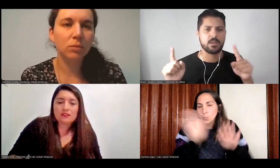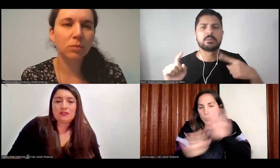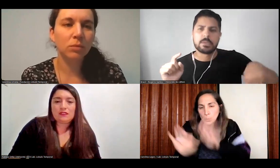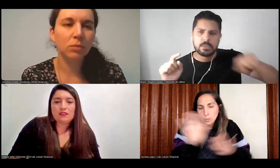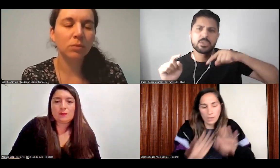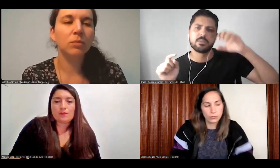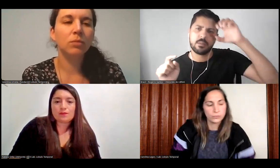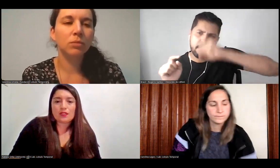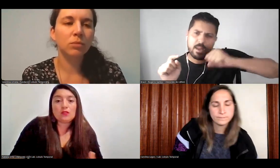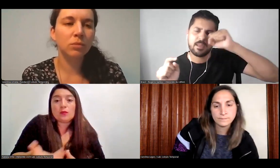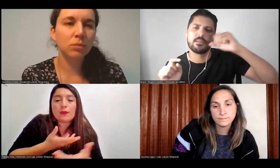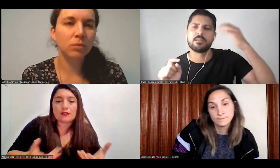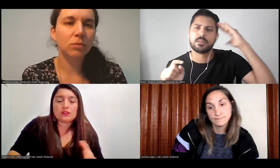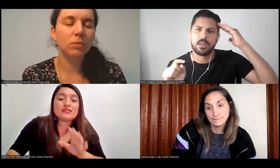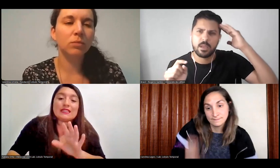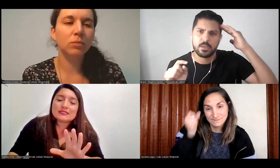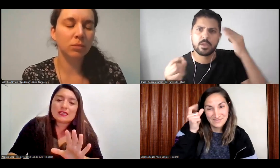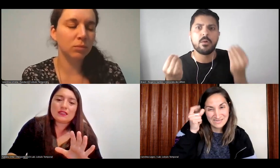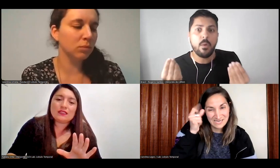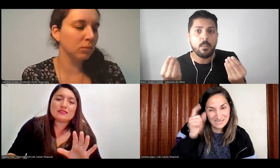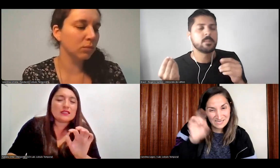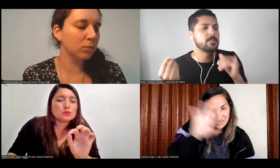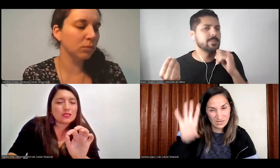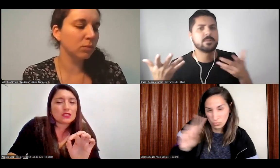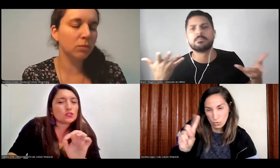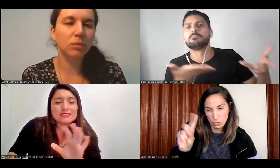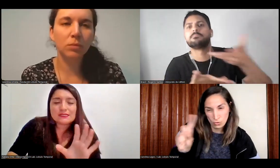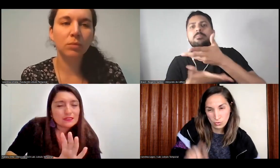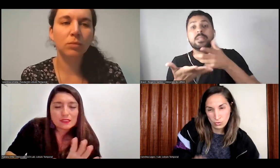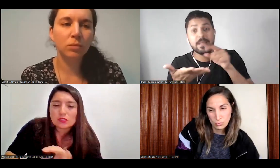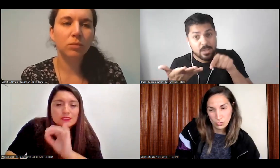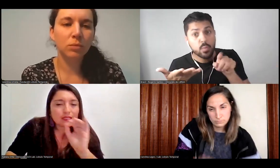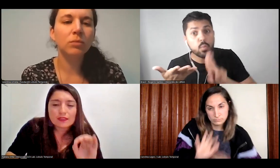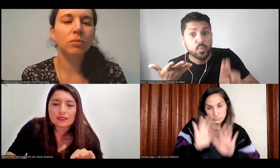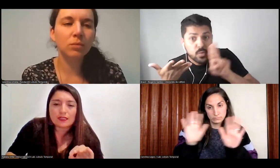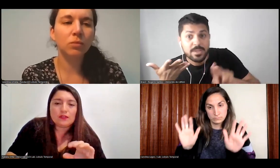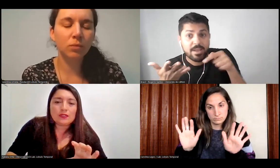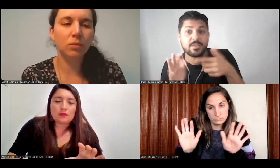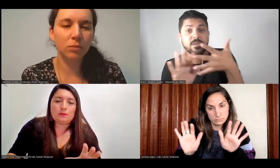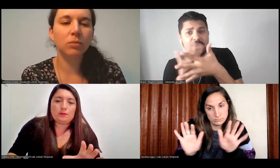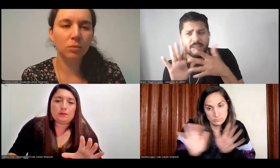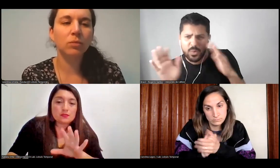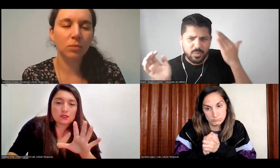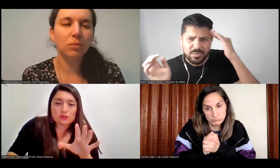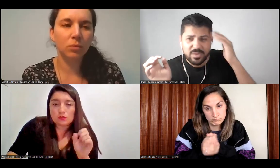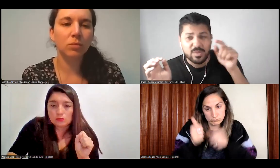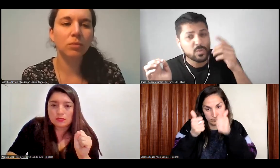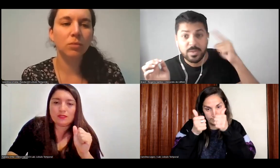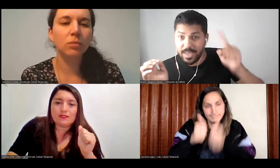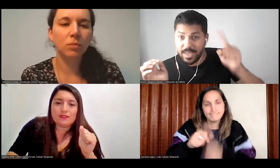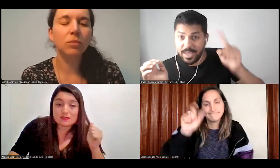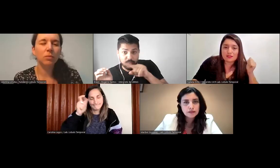entiende, y lo comparte. Entonces, esa es la sutileza. No sé si se entiende, no sé si queda claro. ¿Sí?